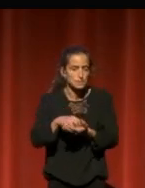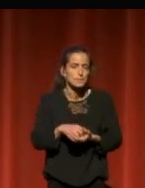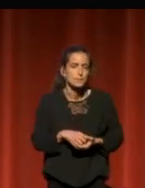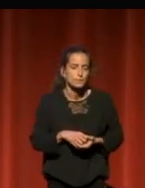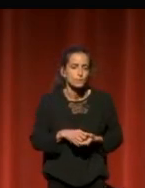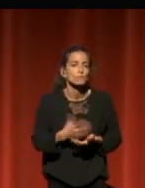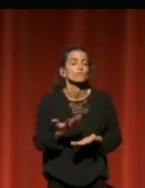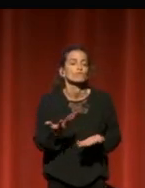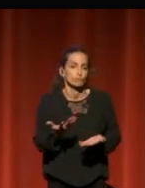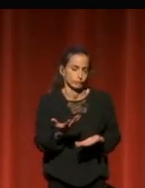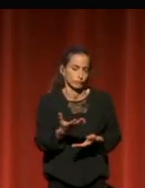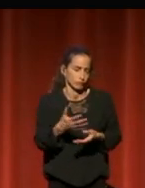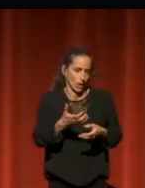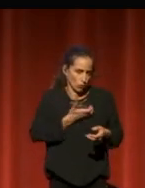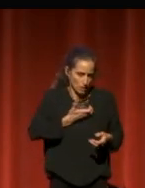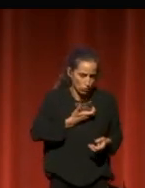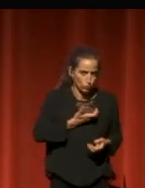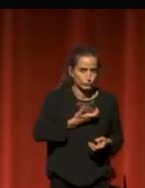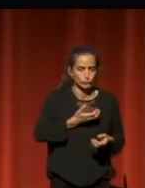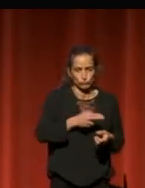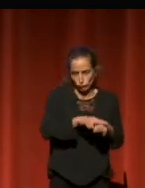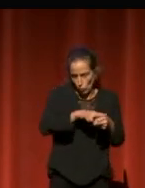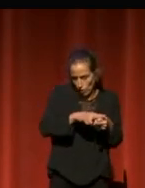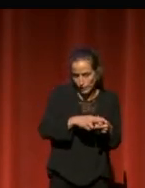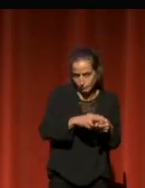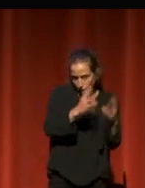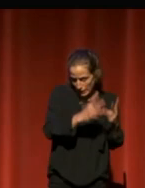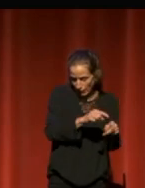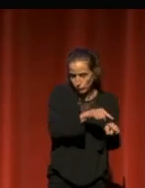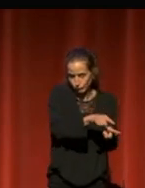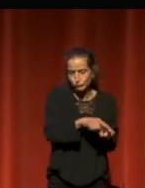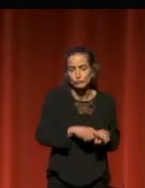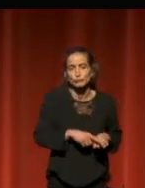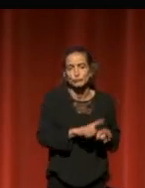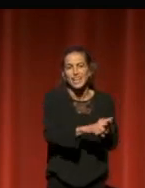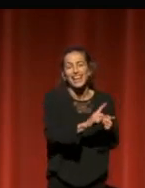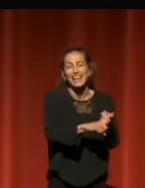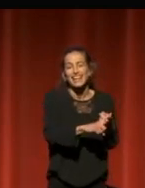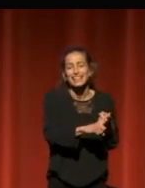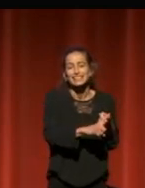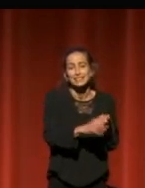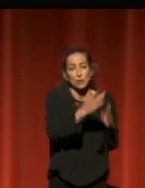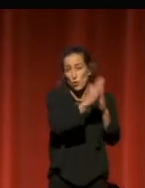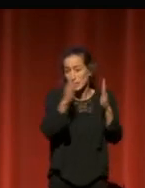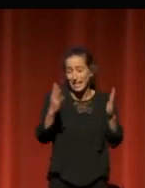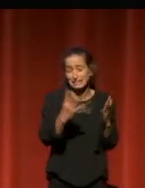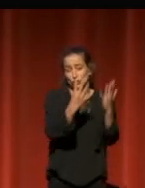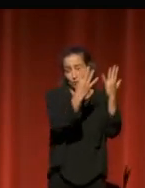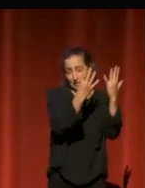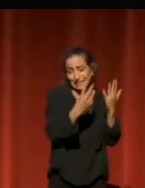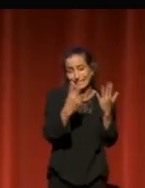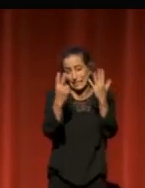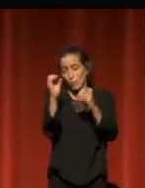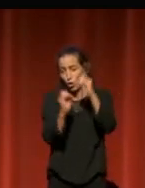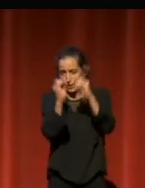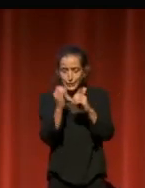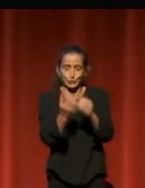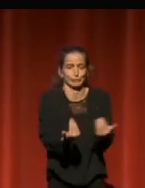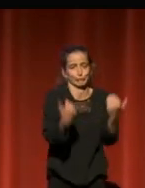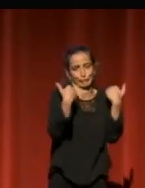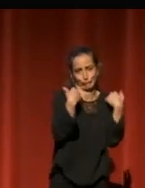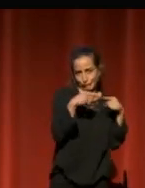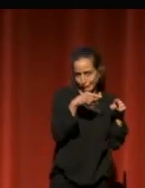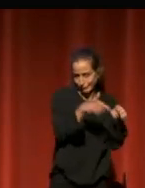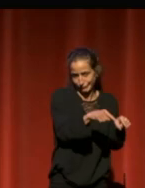La administración local, que soporta el 97% de las bibliotecas, son de titularidad